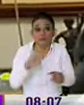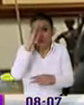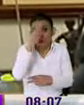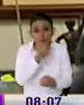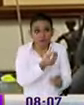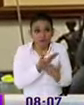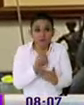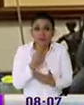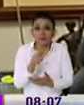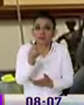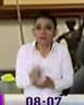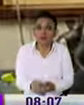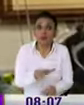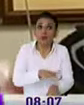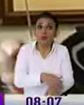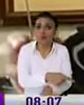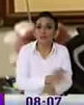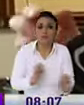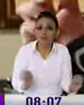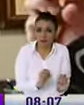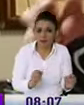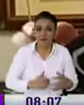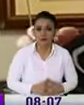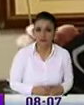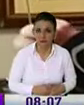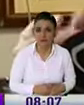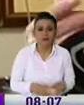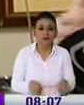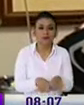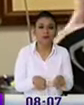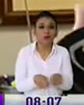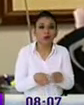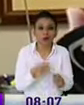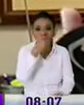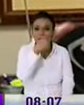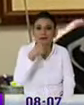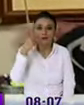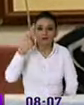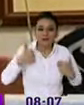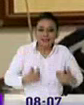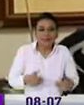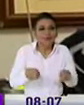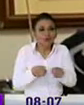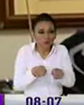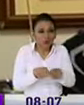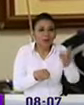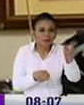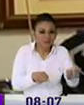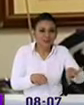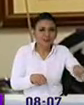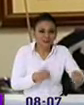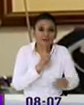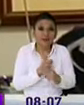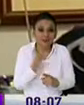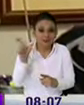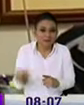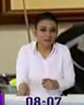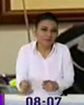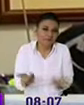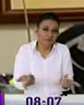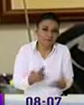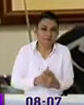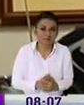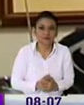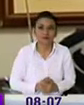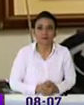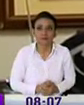esta persona no habría participado. Tiene las características o su fisonomía muy similar al hijo de